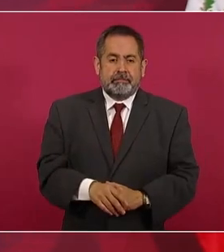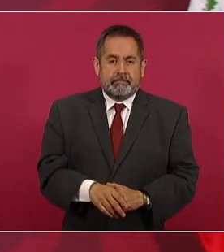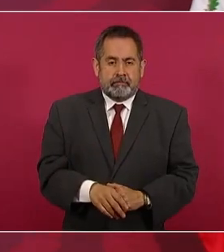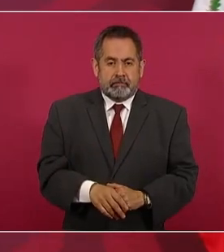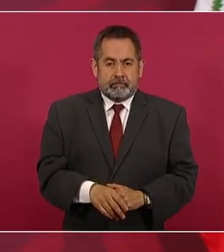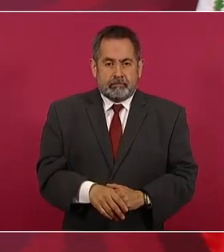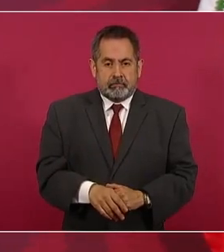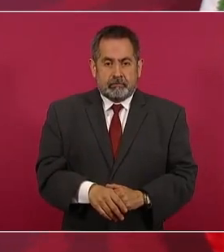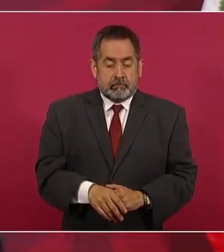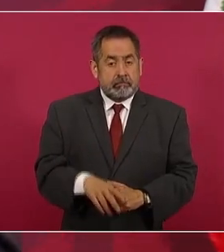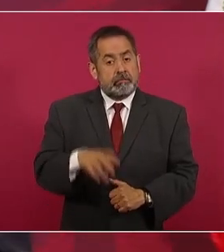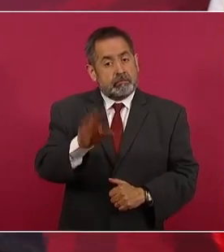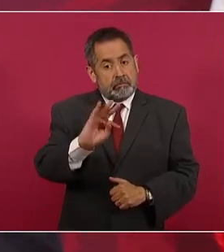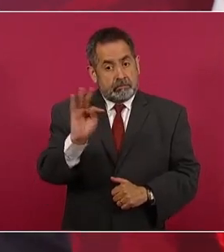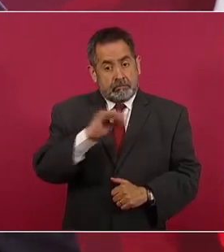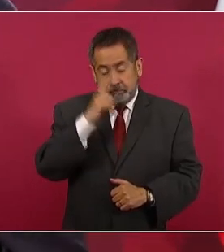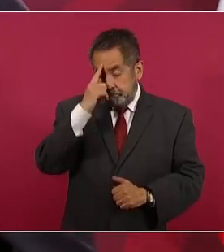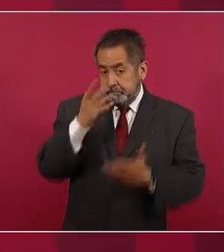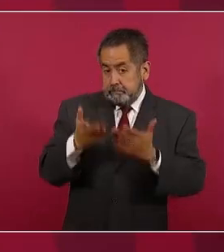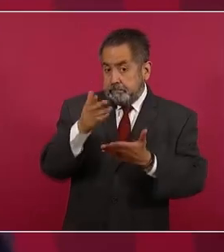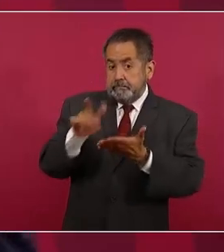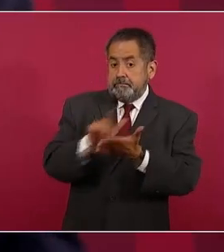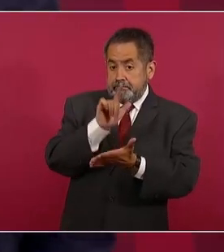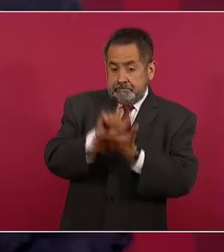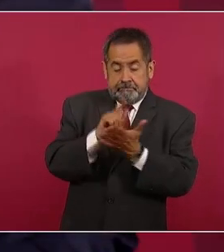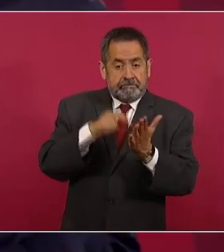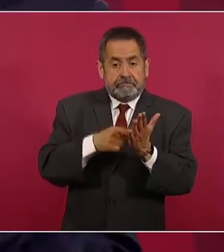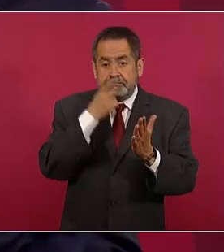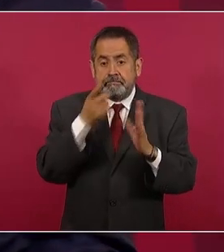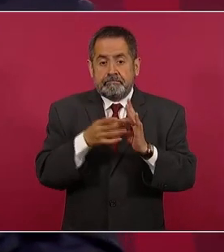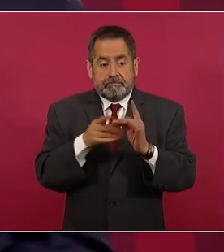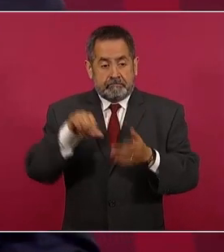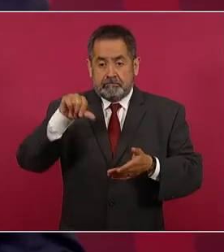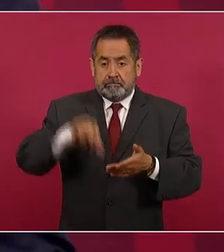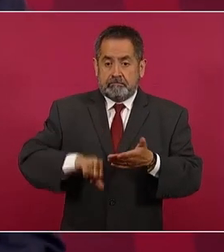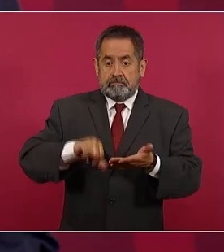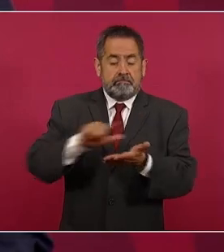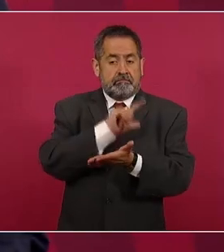Eso sí, tenemos, de acuerdo a la ley que ya se publica